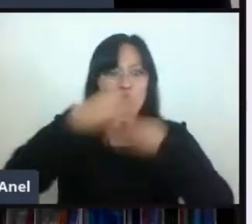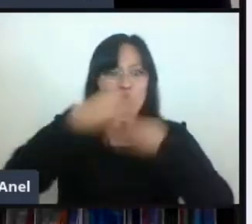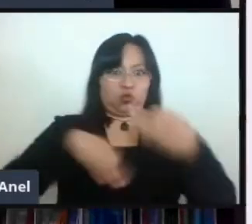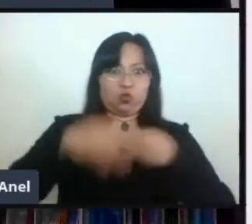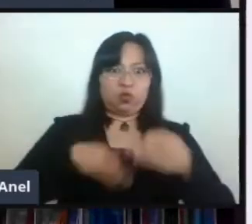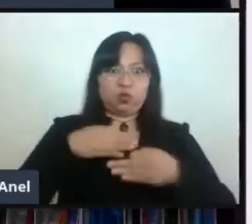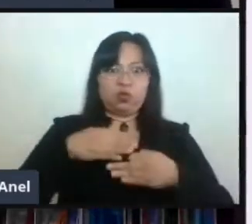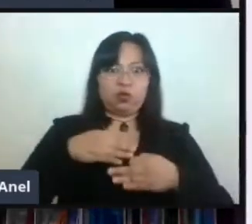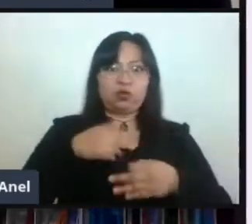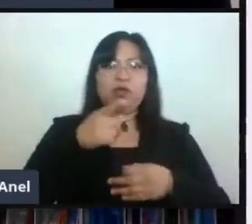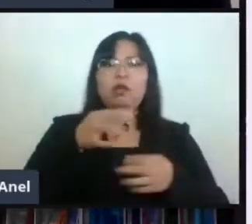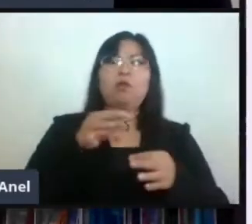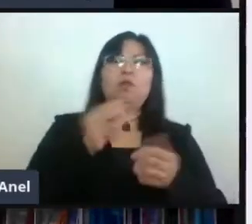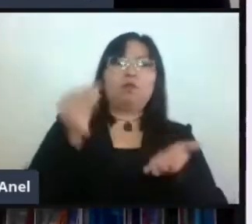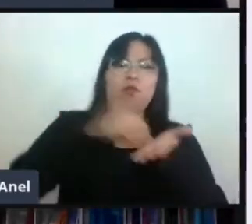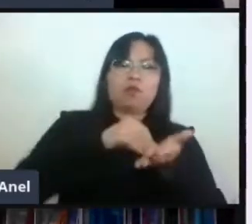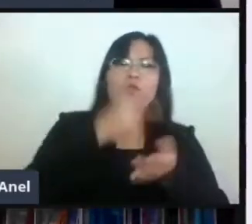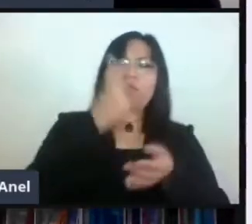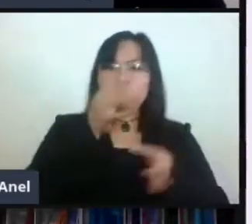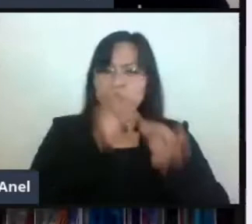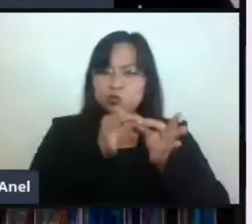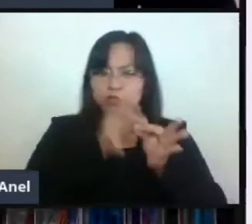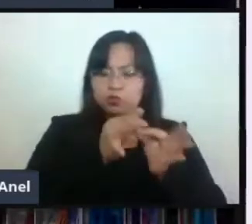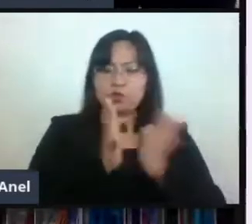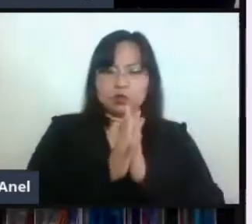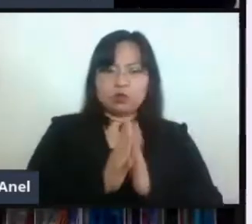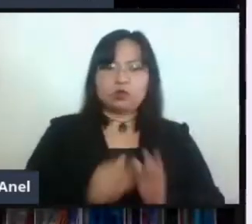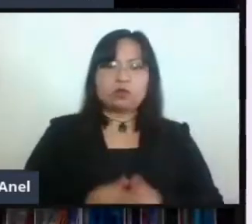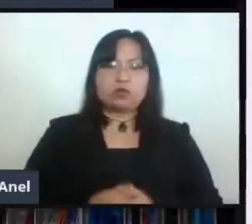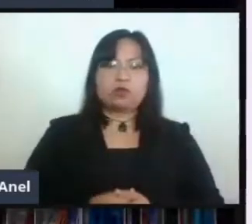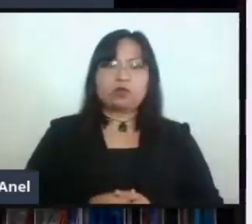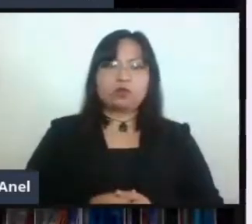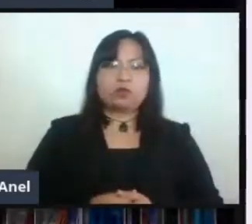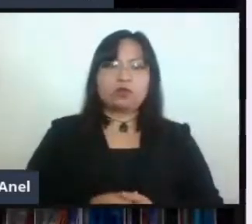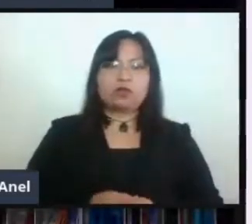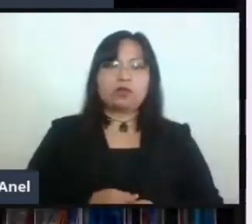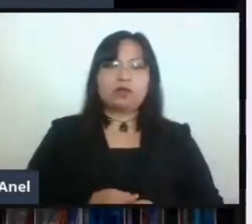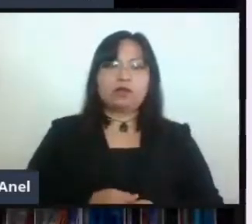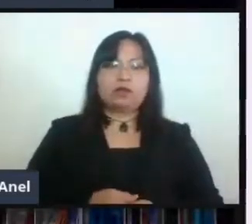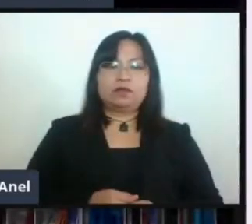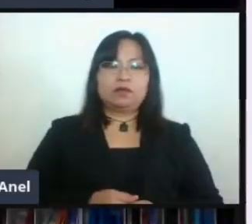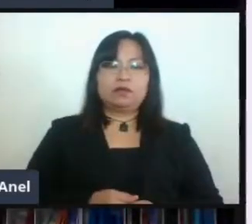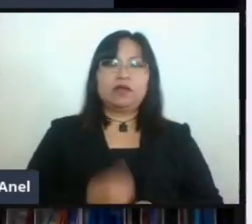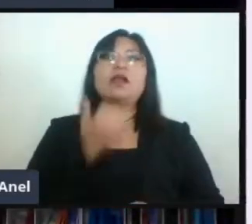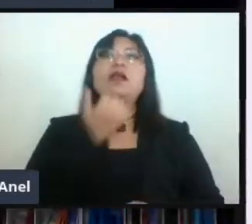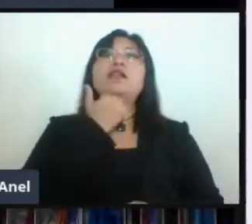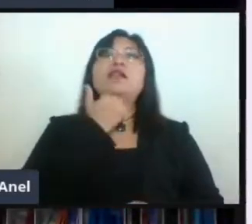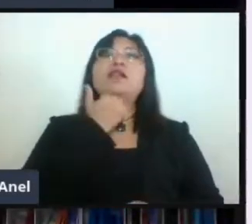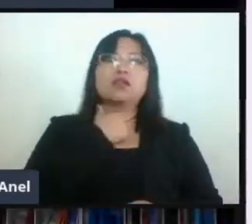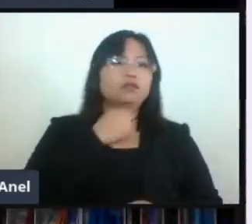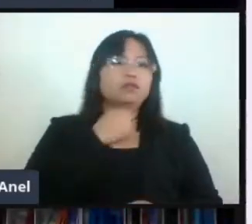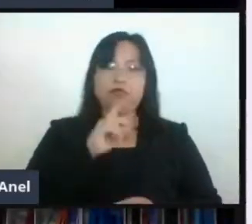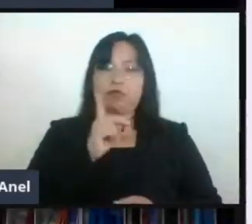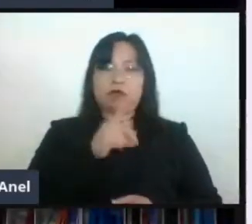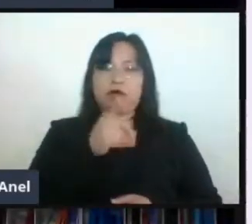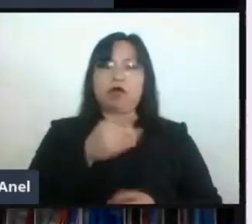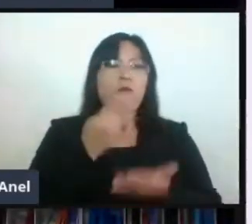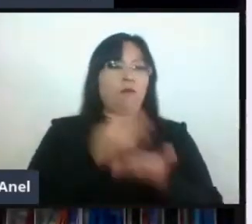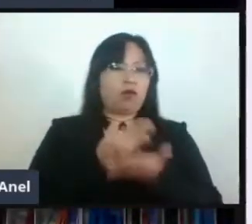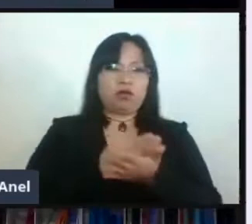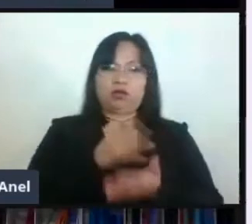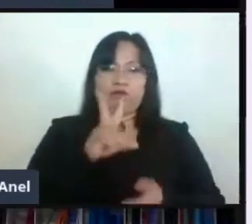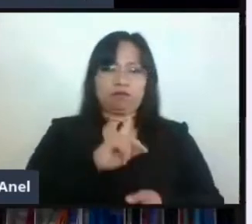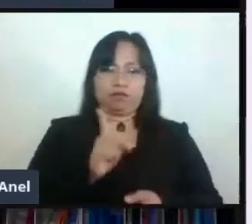poner dos puntos. Y ni el alcohol etílico ni el bronce son elementos, ambos son